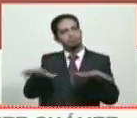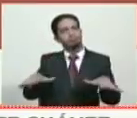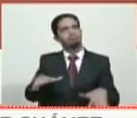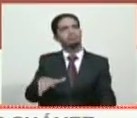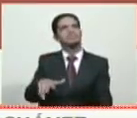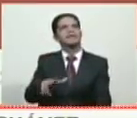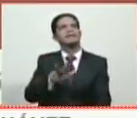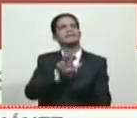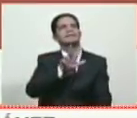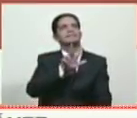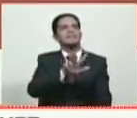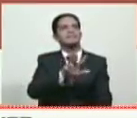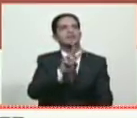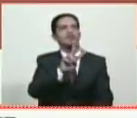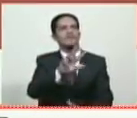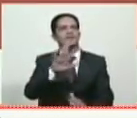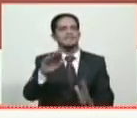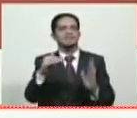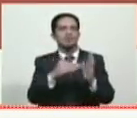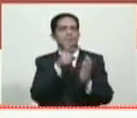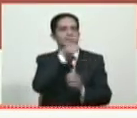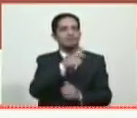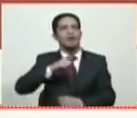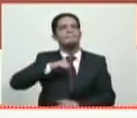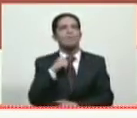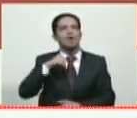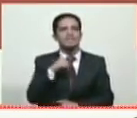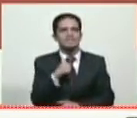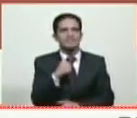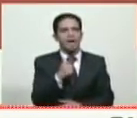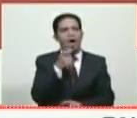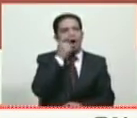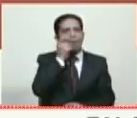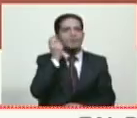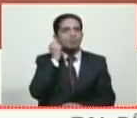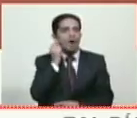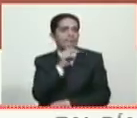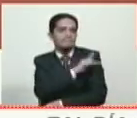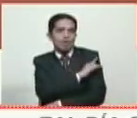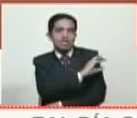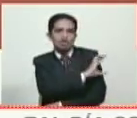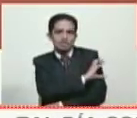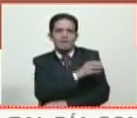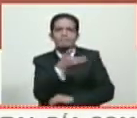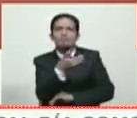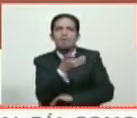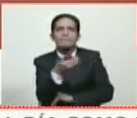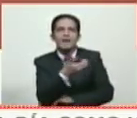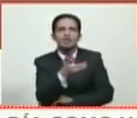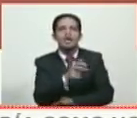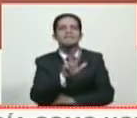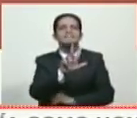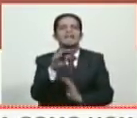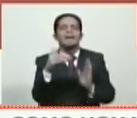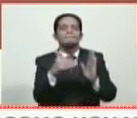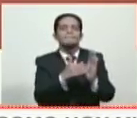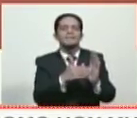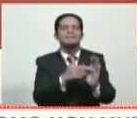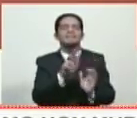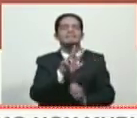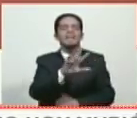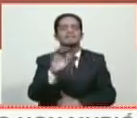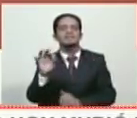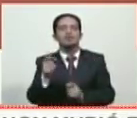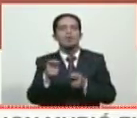203.625 funcionarios, de 20.000 hombres y mujeres de protección civil y de bomberos, de 3.300 puntos de control,